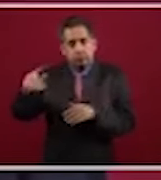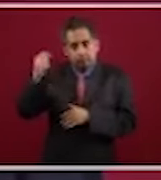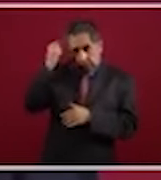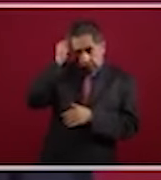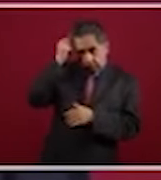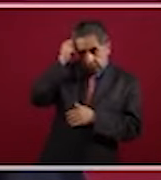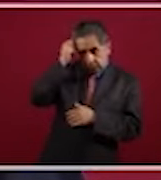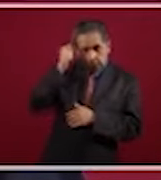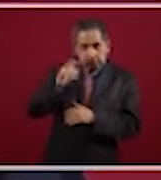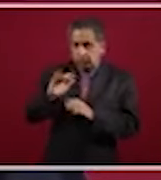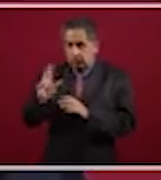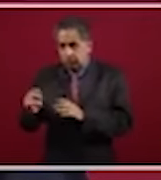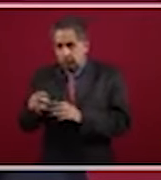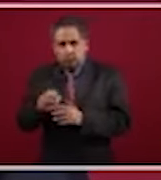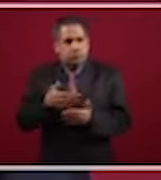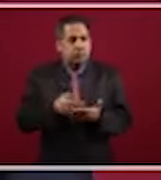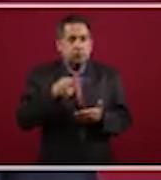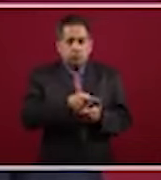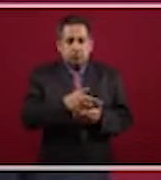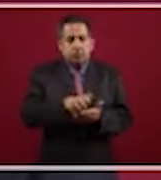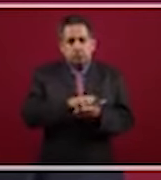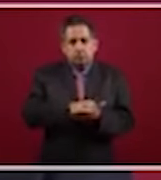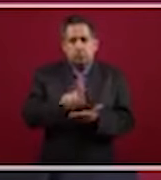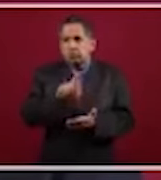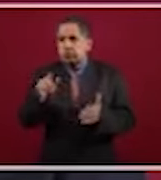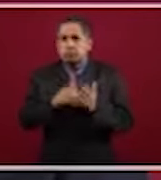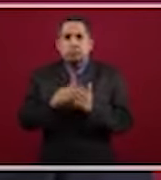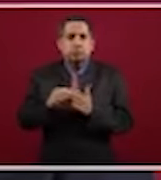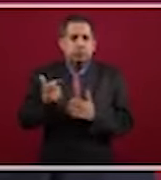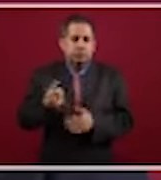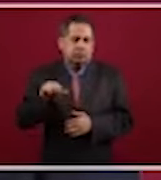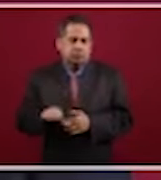lago de Texcoco. Entonces, hoy es un día muy importante.